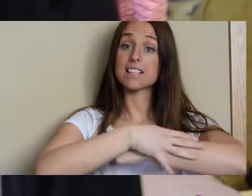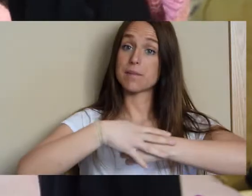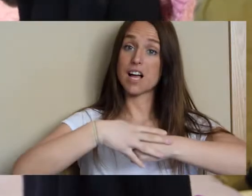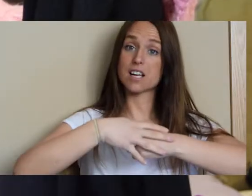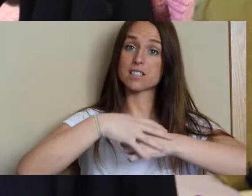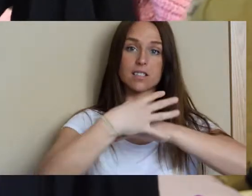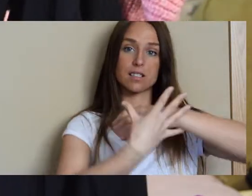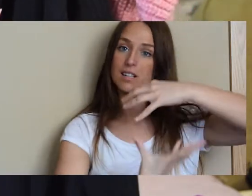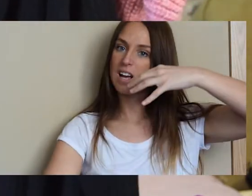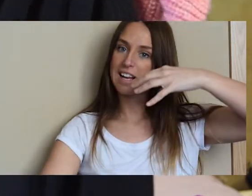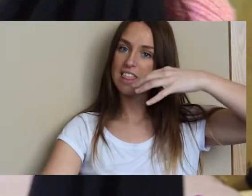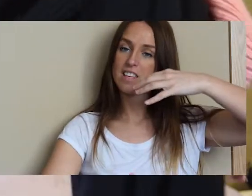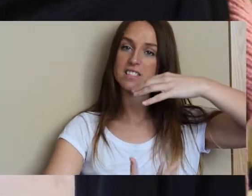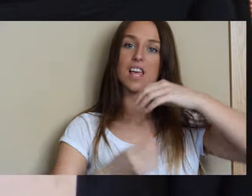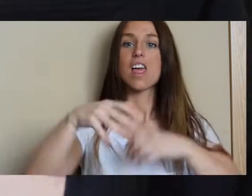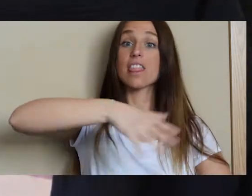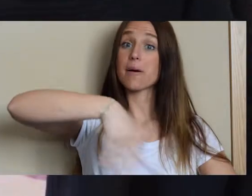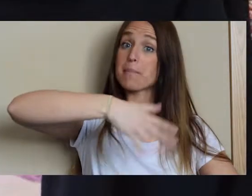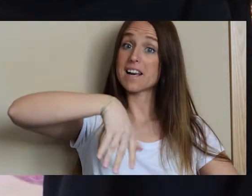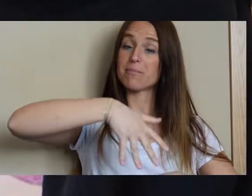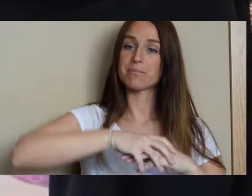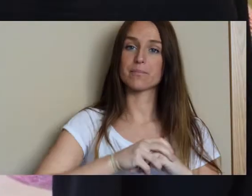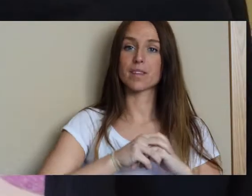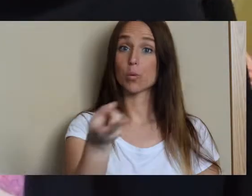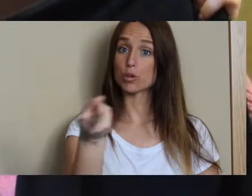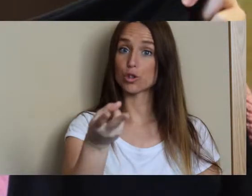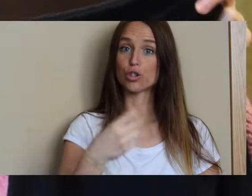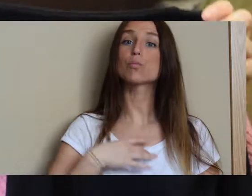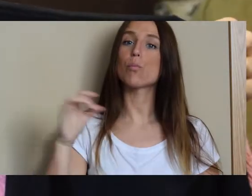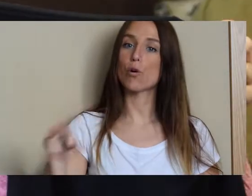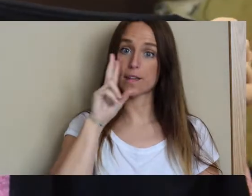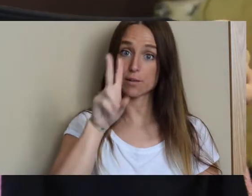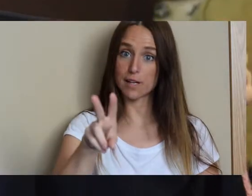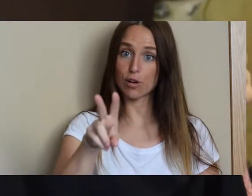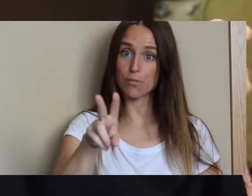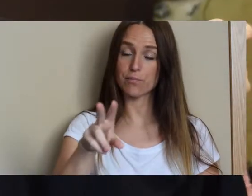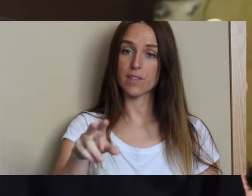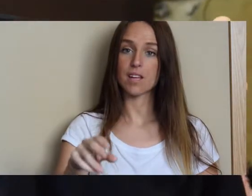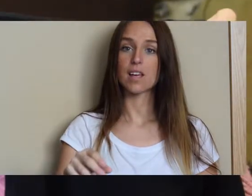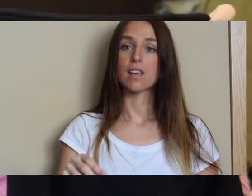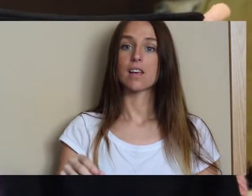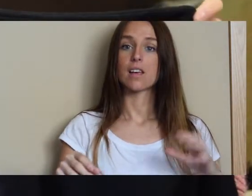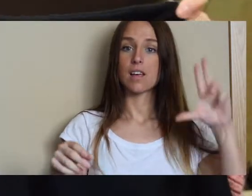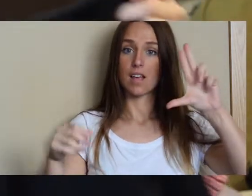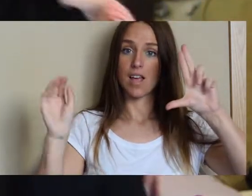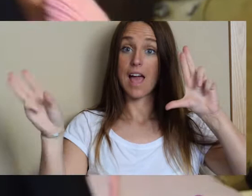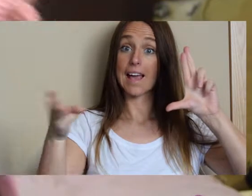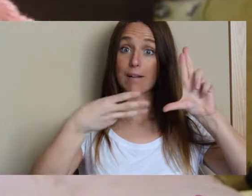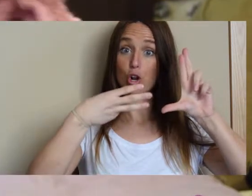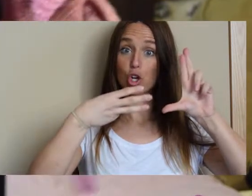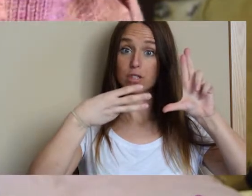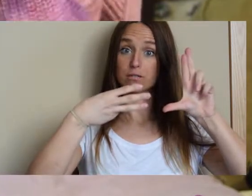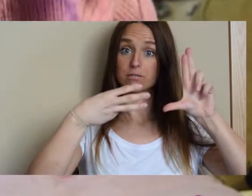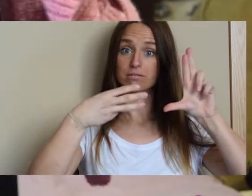Es la de manga farolada. Esta sí que la he puesto ya en algún post en el blog, por si queréis verlo.